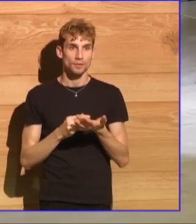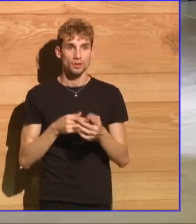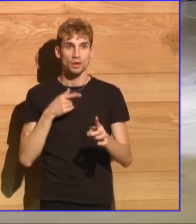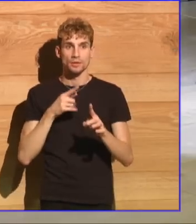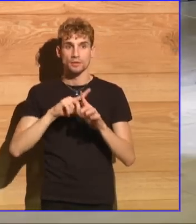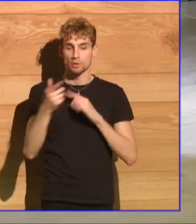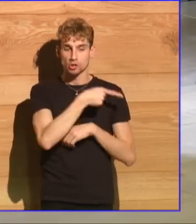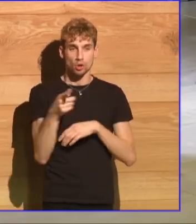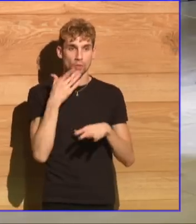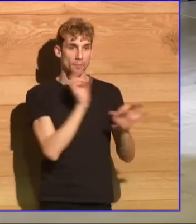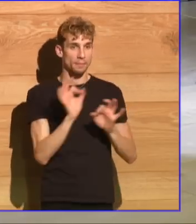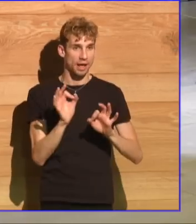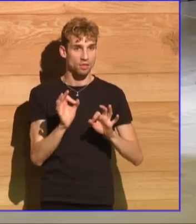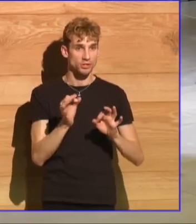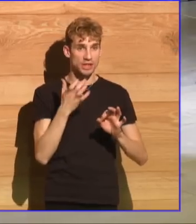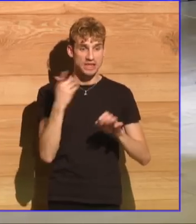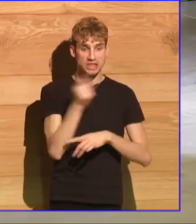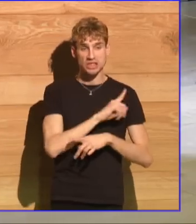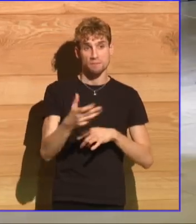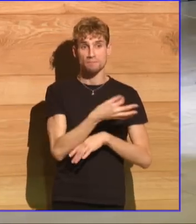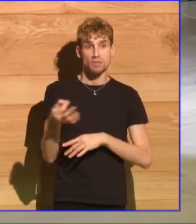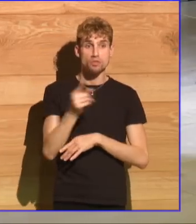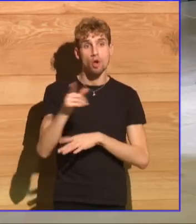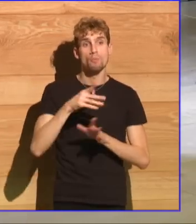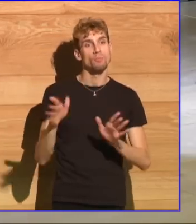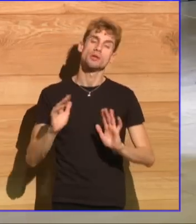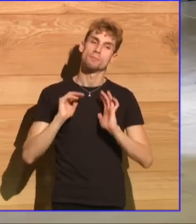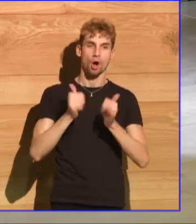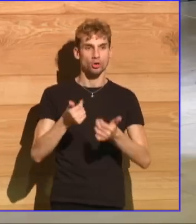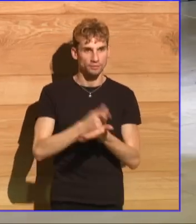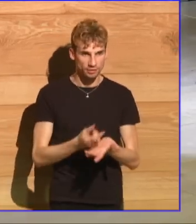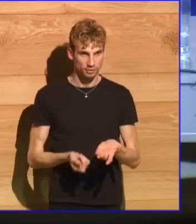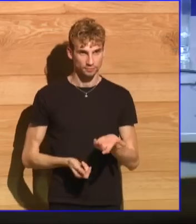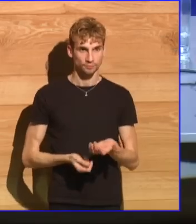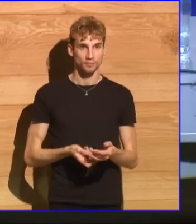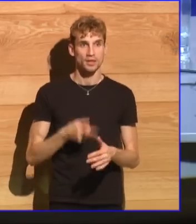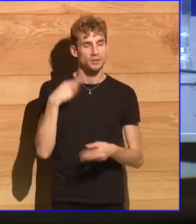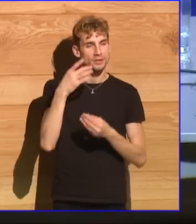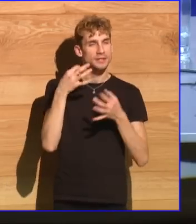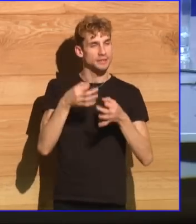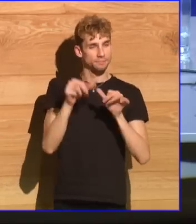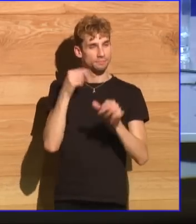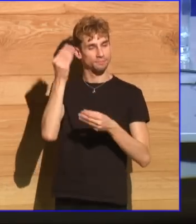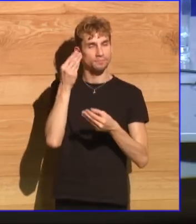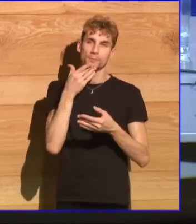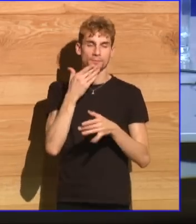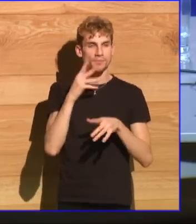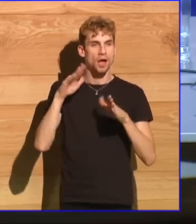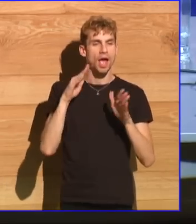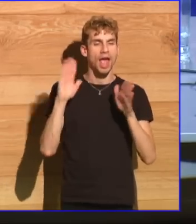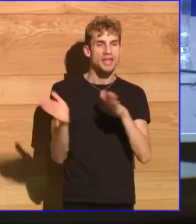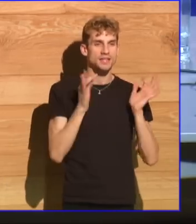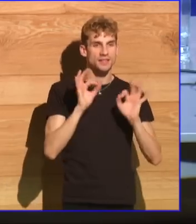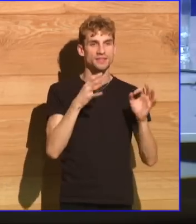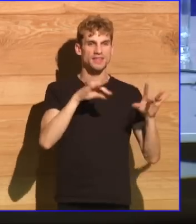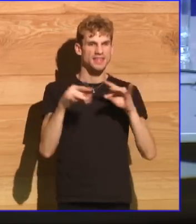minutos, todo el mundo tiene que estar en su sitio y si no sale perfecto, pues a volver a hacer Yo despegar el eso avión. siempre lo he pensado en las escenas de desierto. Digo,